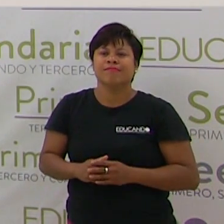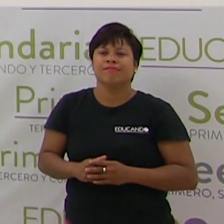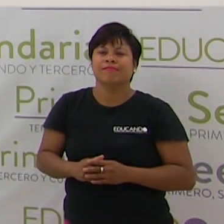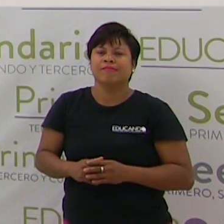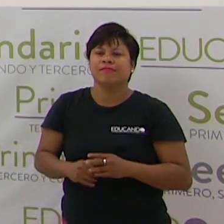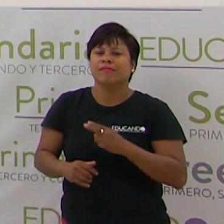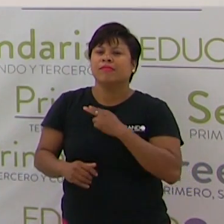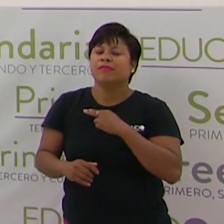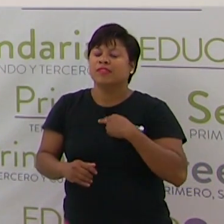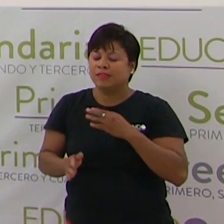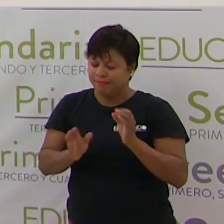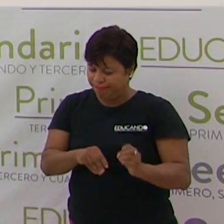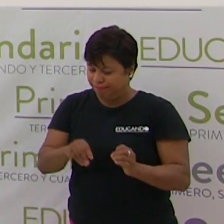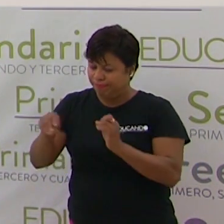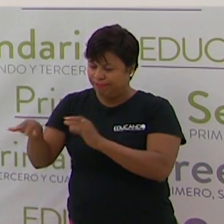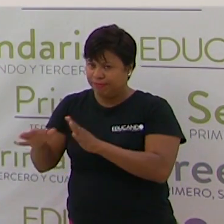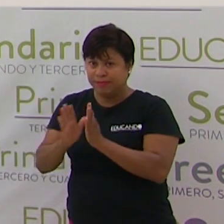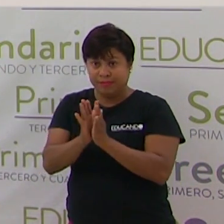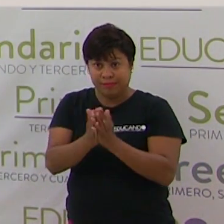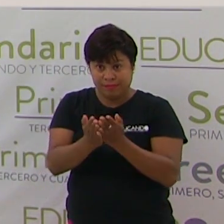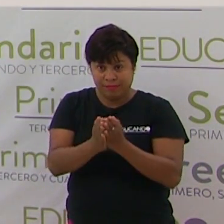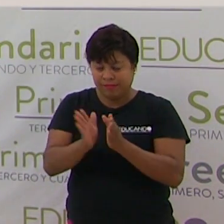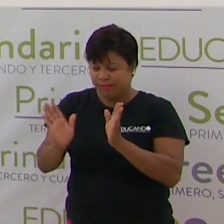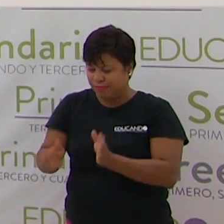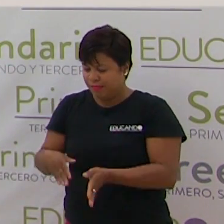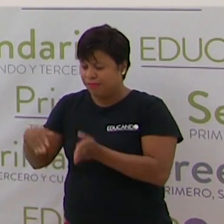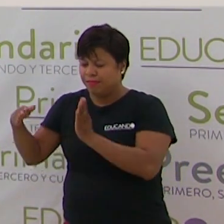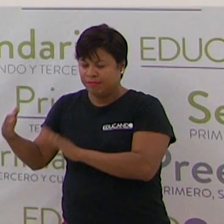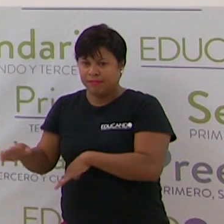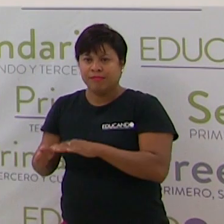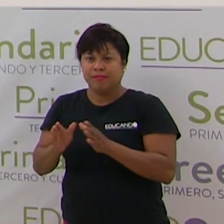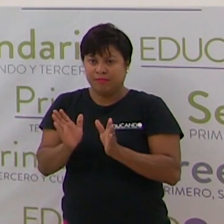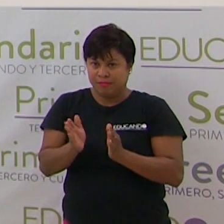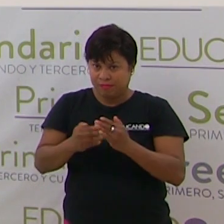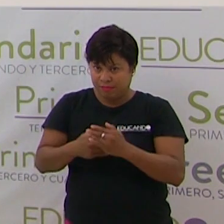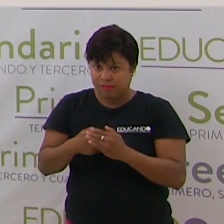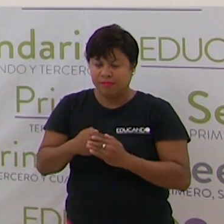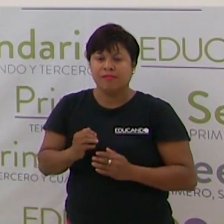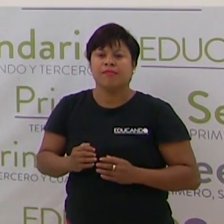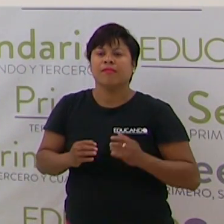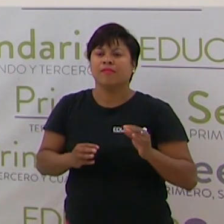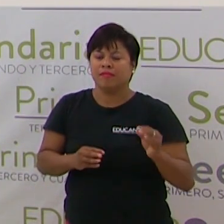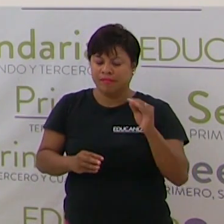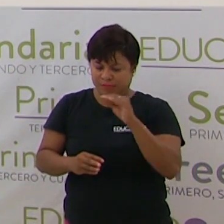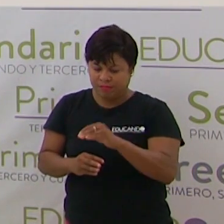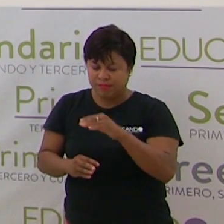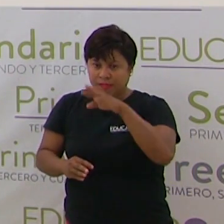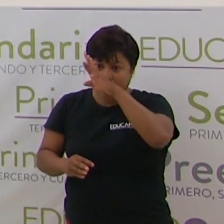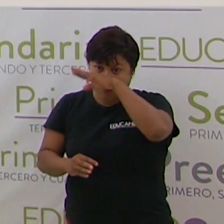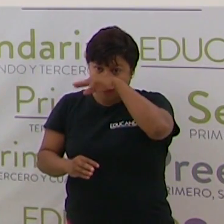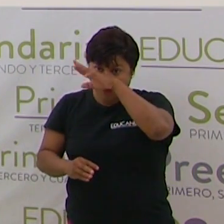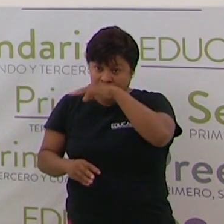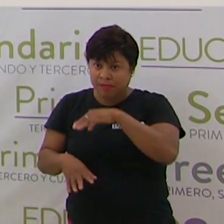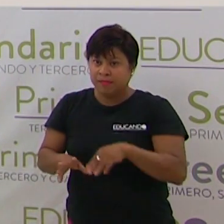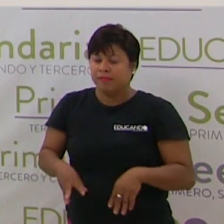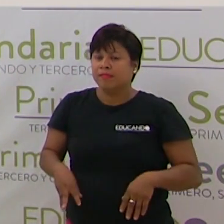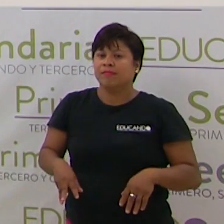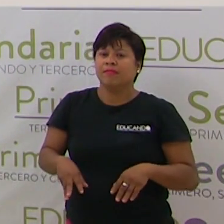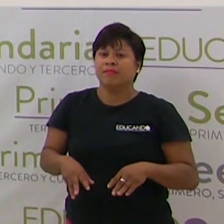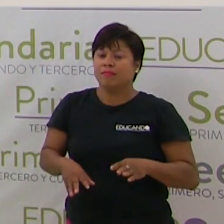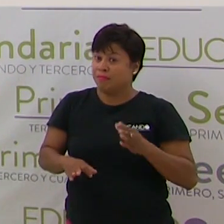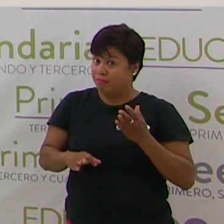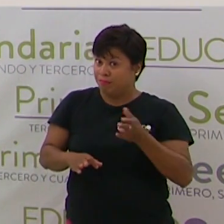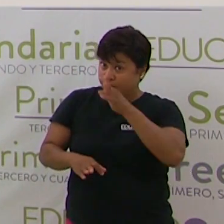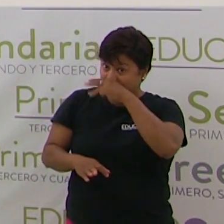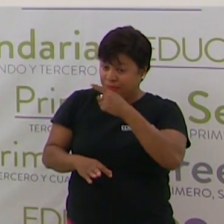Entonces vamos a bajar el libro y vamos a bajar el cubo y subimos el mango. Hasta ahorita pesa más